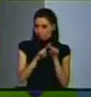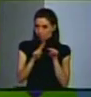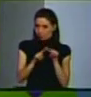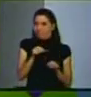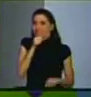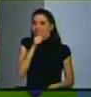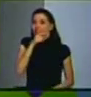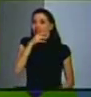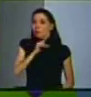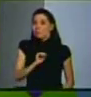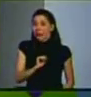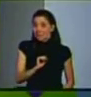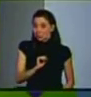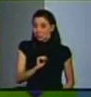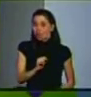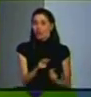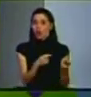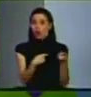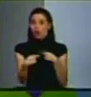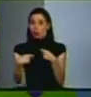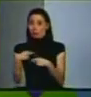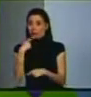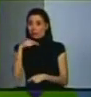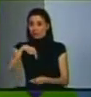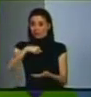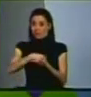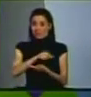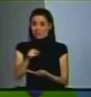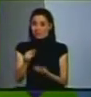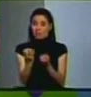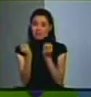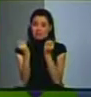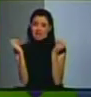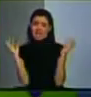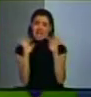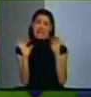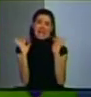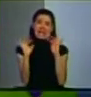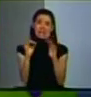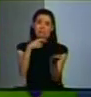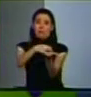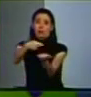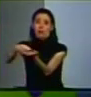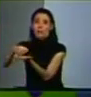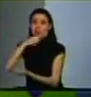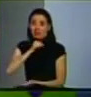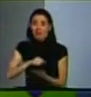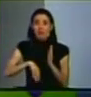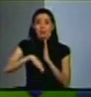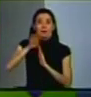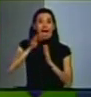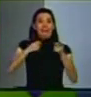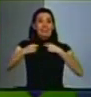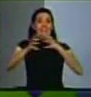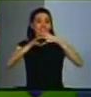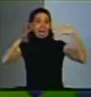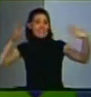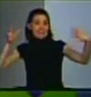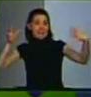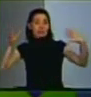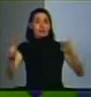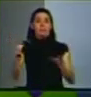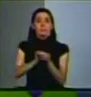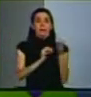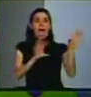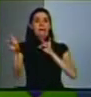Prepárense, viejitos pascueros, porque el comercio estima que este será el fin de semana con mayor flujo en las compras navideñas. La mayoría de las grandes tiendas